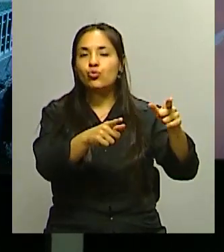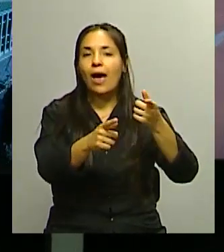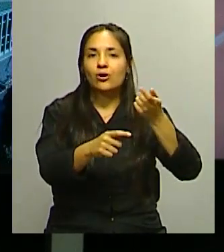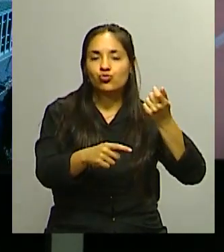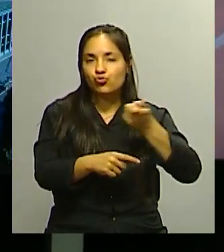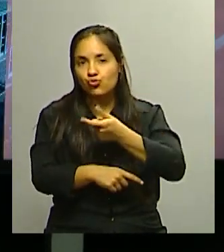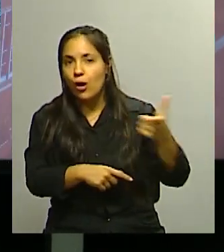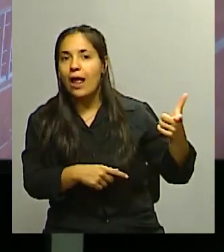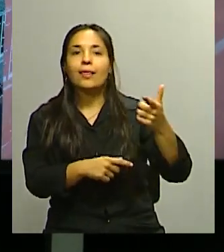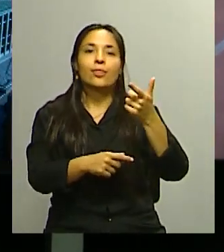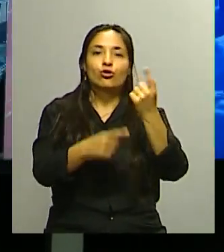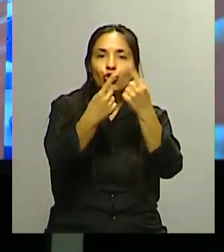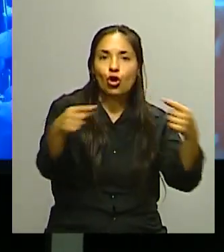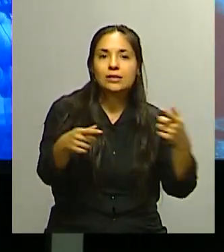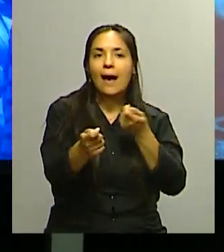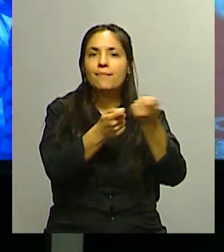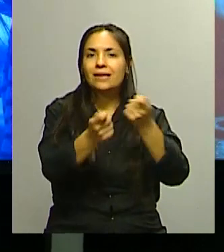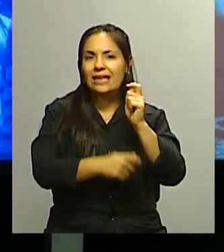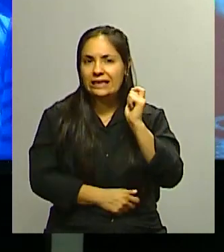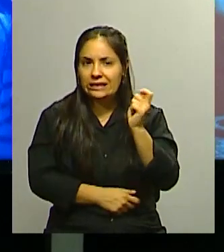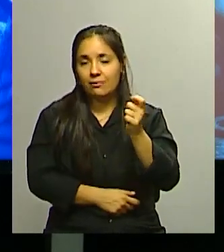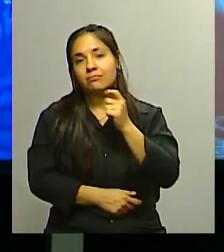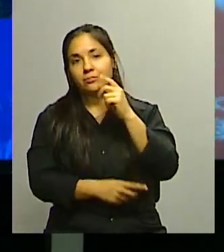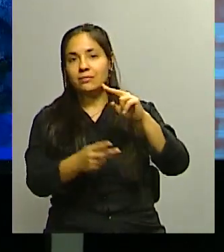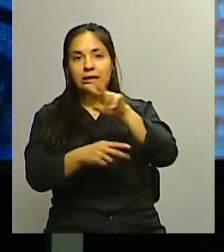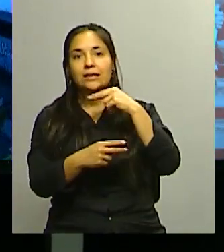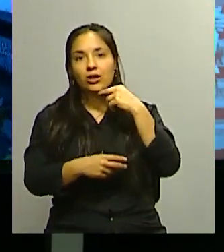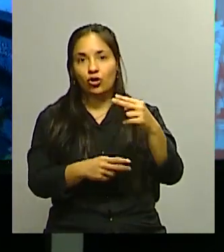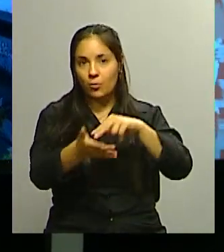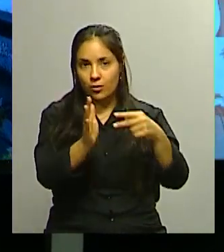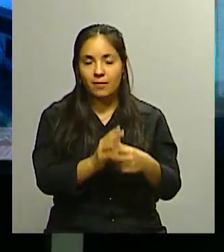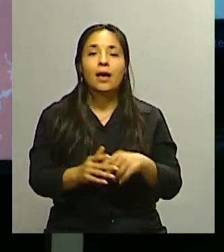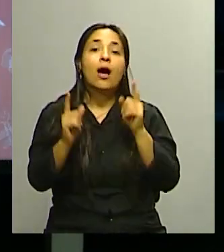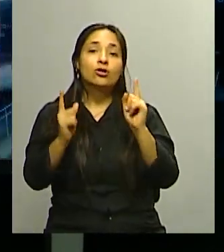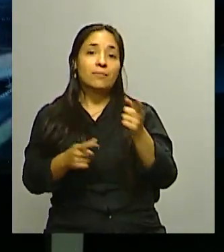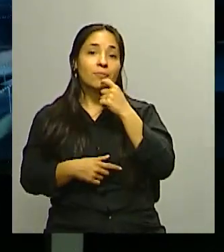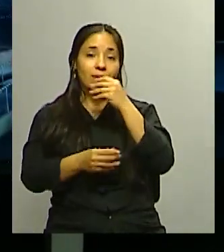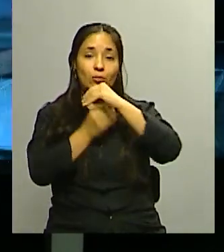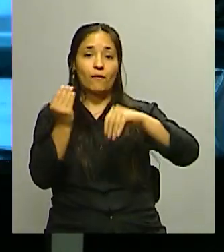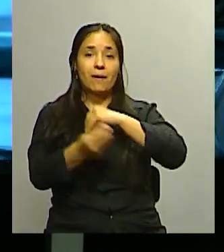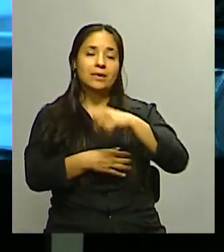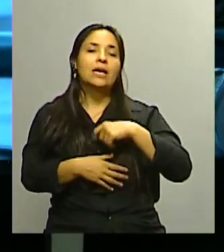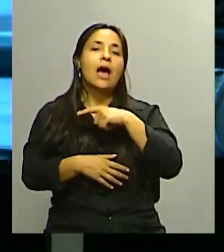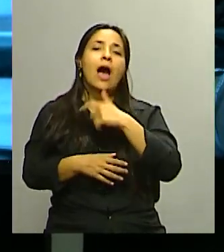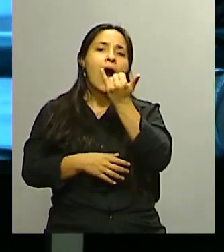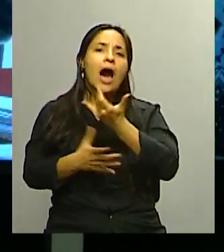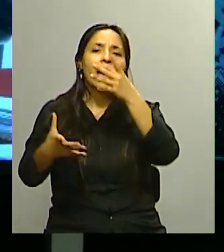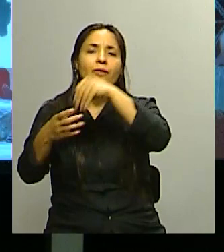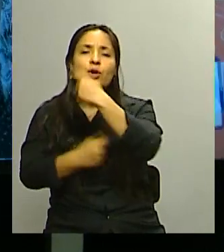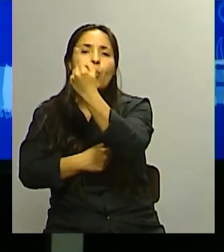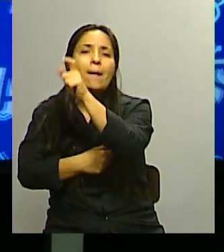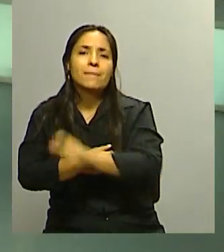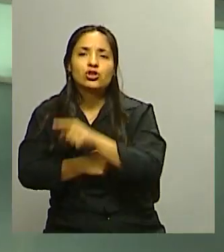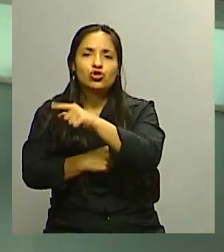Sí. En el área penal, si tenemos un familiar que está detenido, procesado, imputado, condenado, ¿cuáles